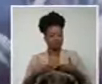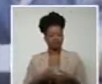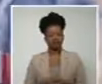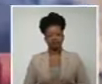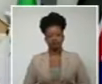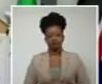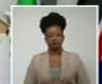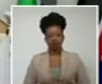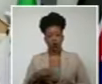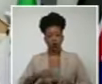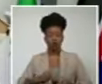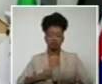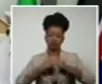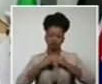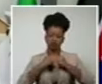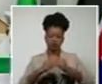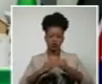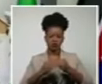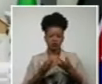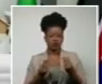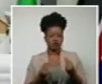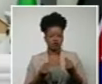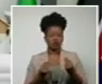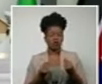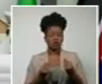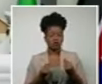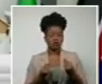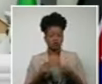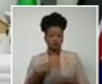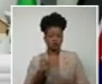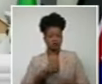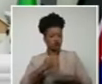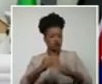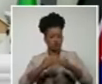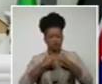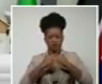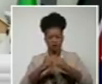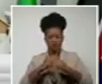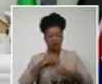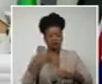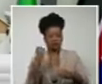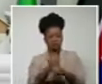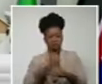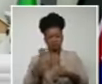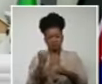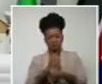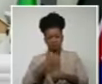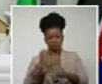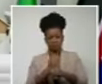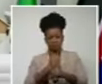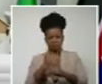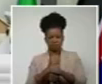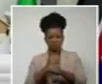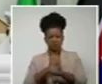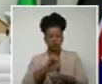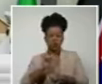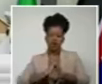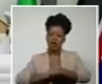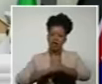fuerza varias veces multiplicada desde nuestros puestos de trabajo, al lado de los hermanos